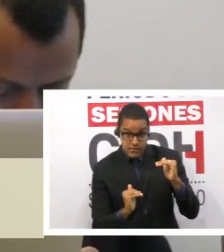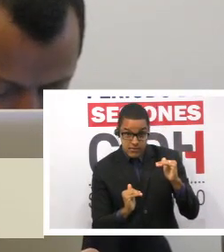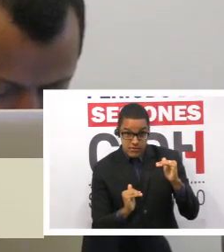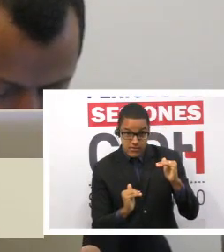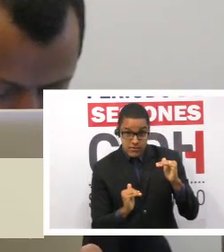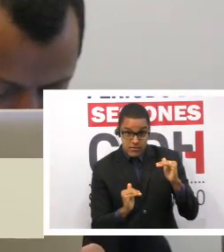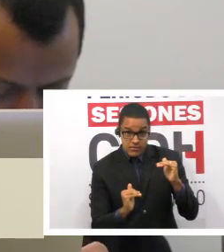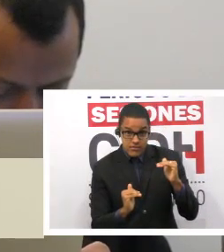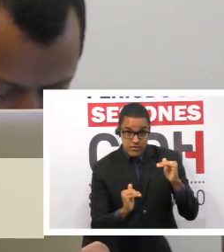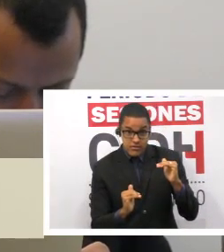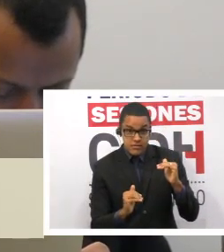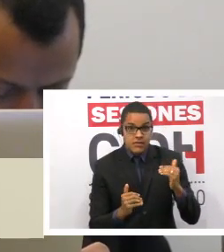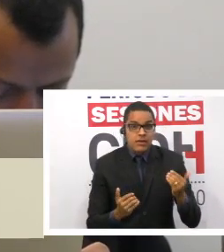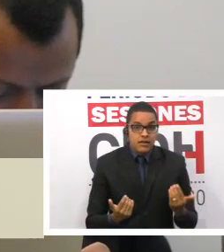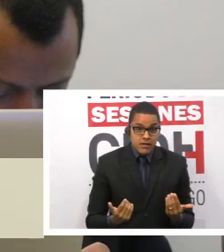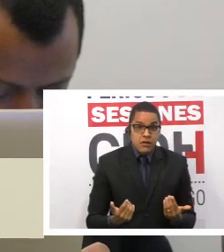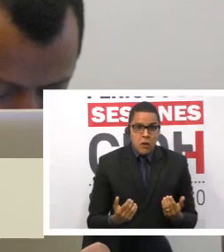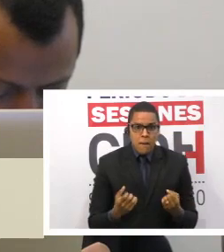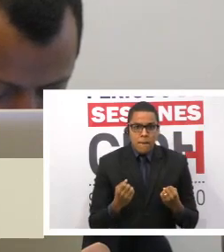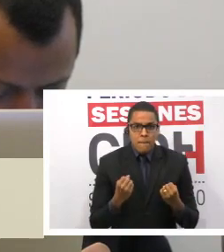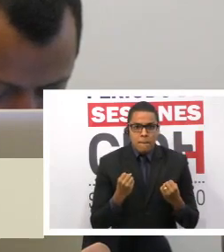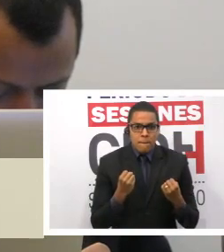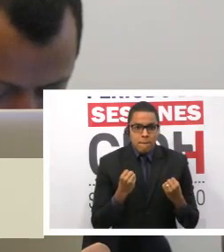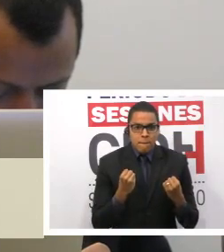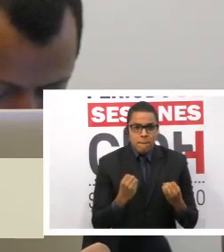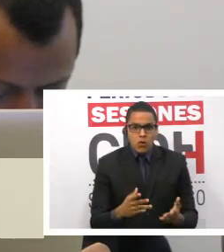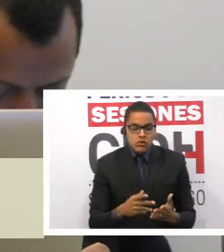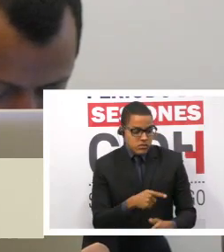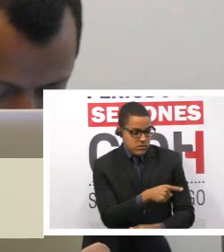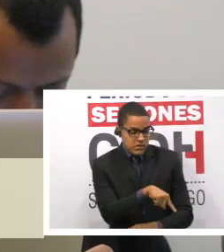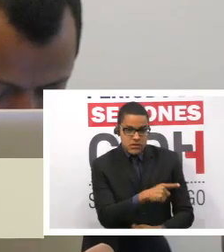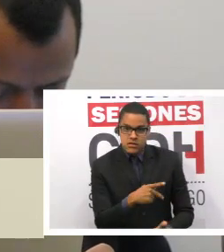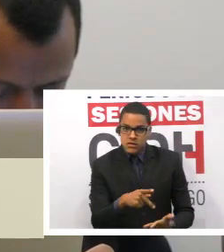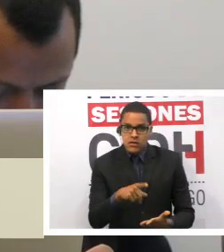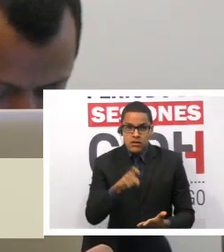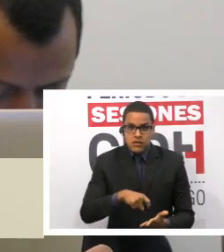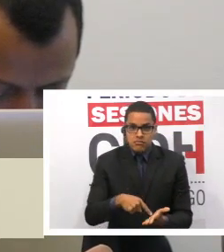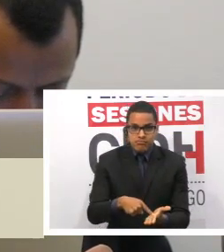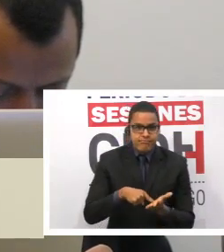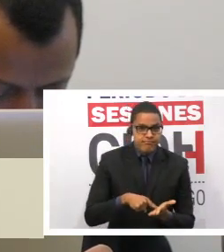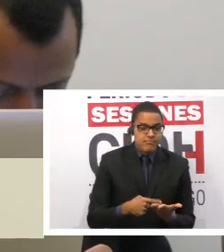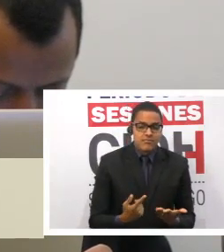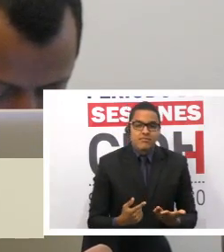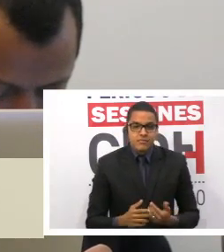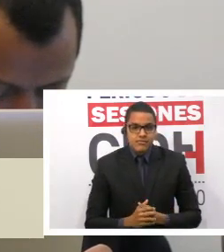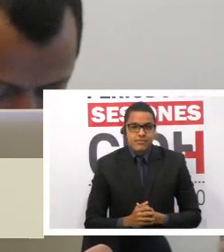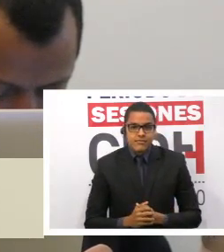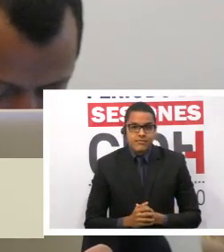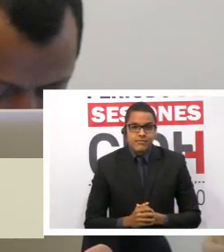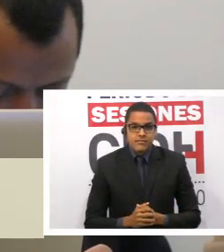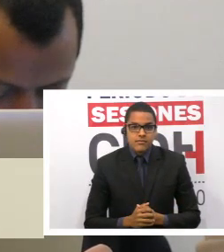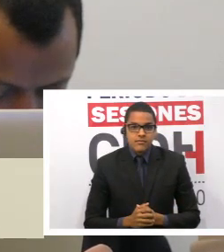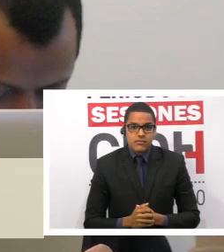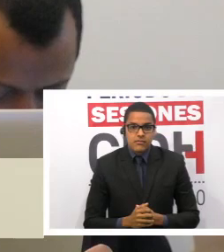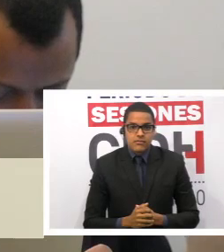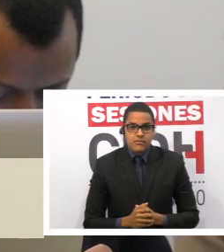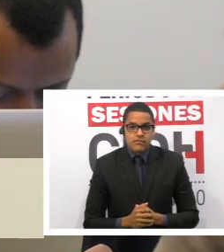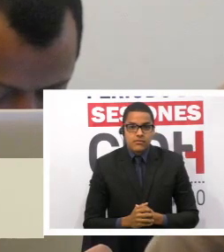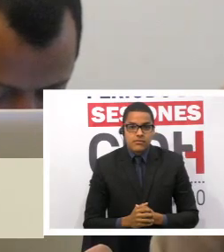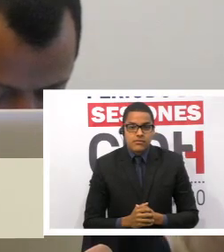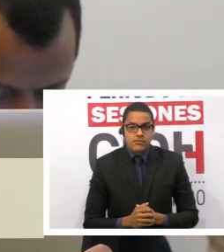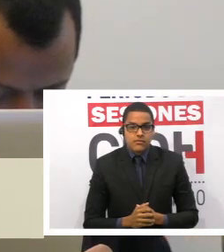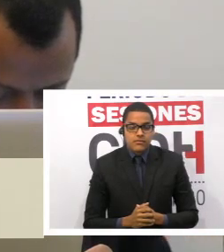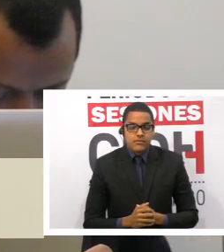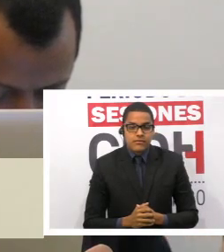antes y después de impuestos y transferencias la caída en los ingresos públicos provenientes de las rentas mineras y petroleras